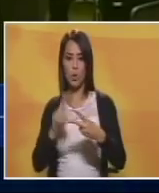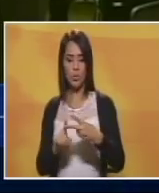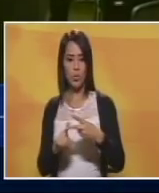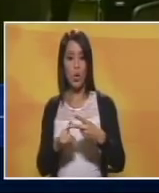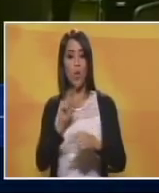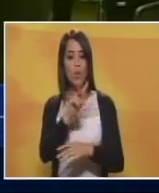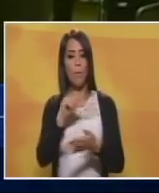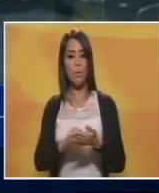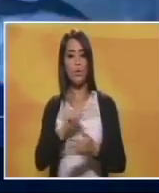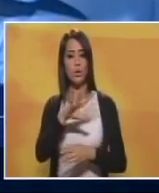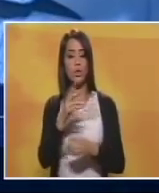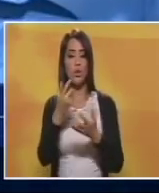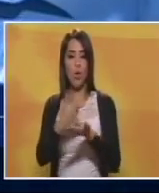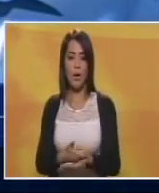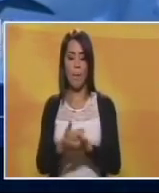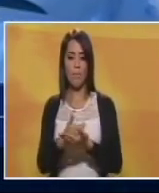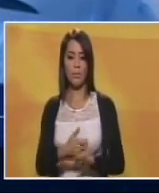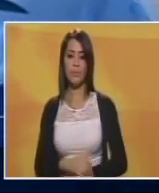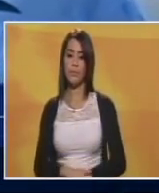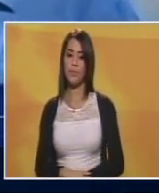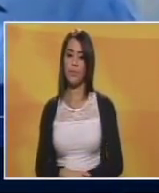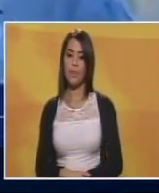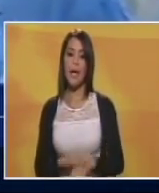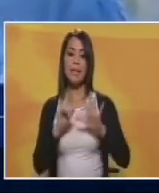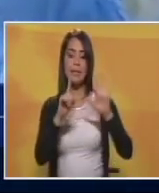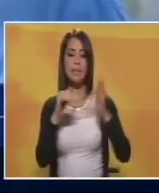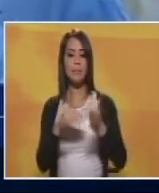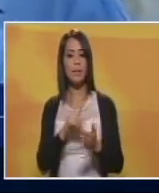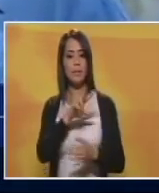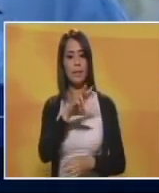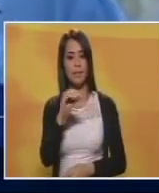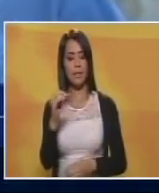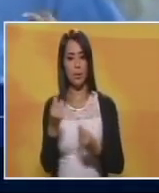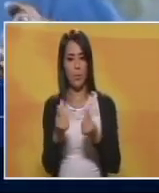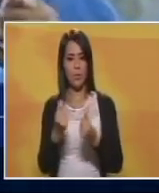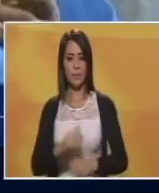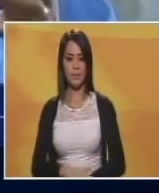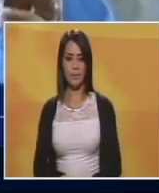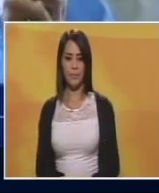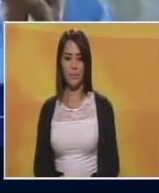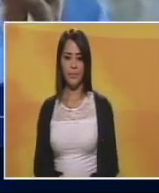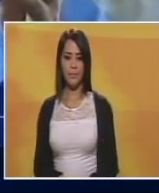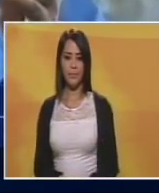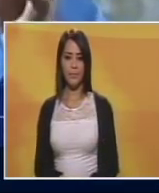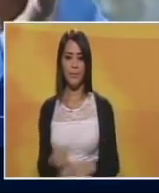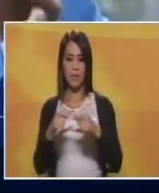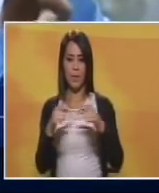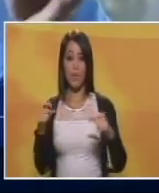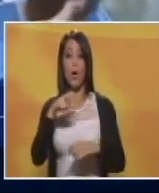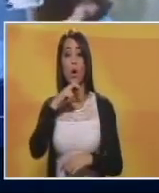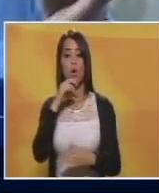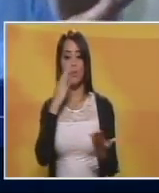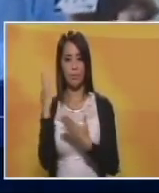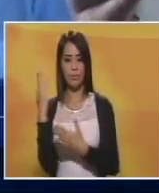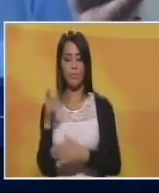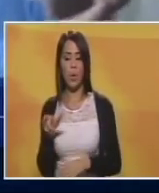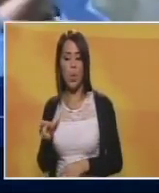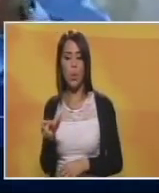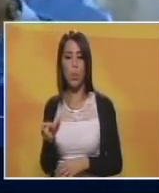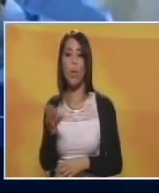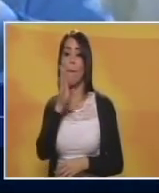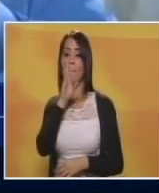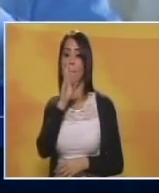de 2.5 gramos valorado en 6.300 bolívares soberanos. Y este lingotico lo dejo en el Banco Central